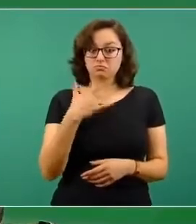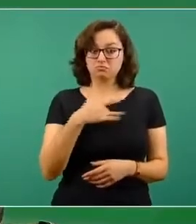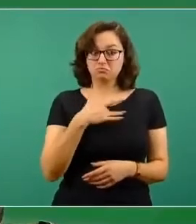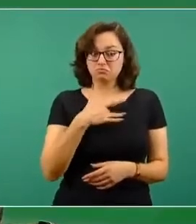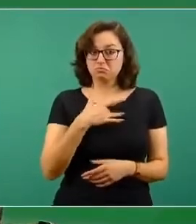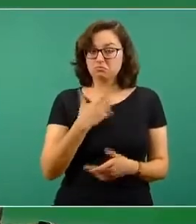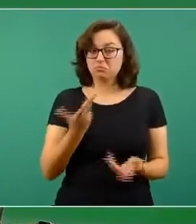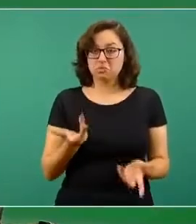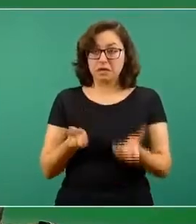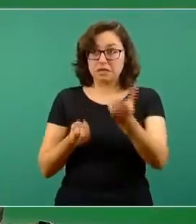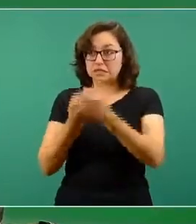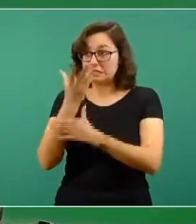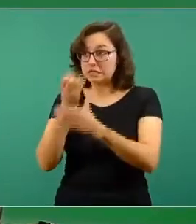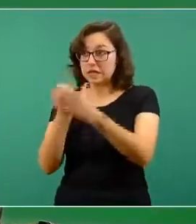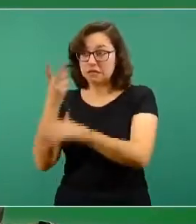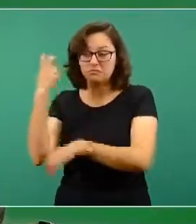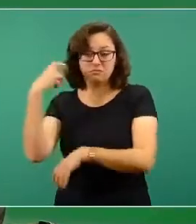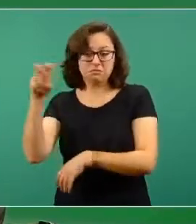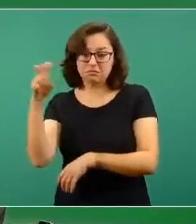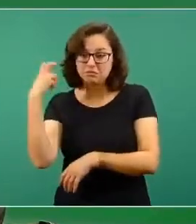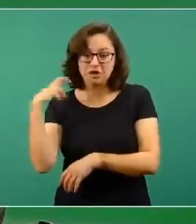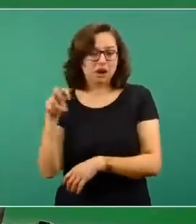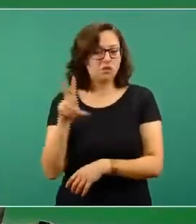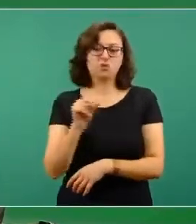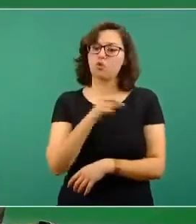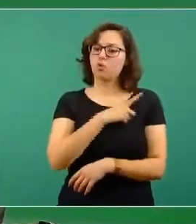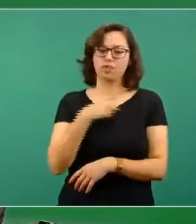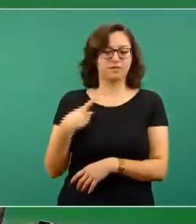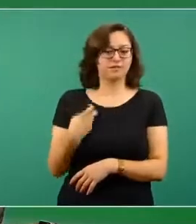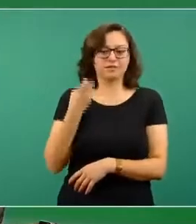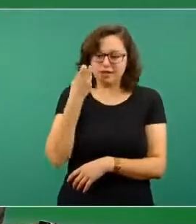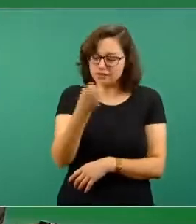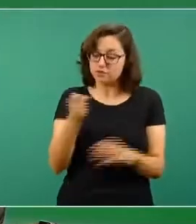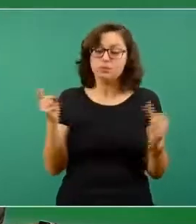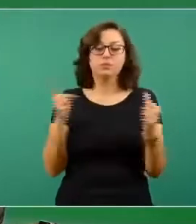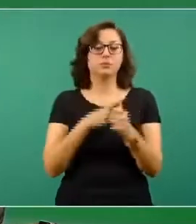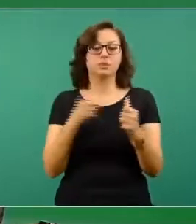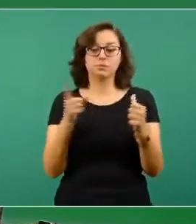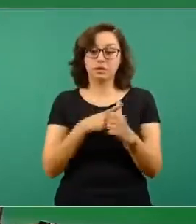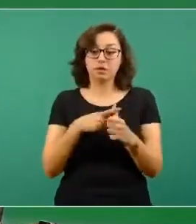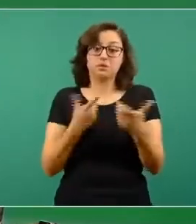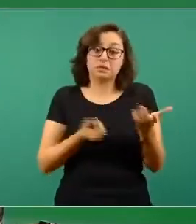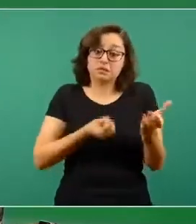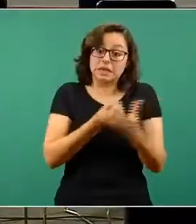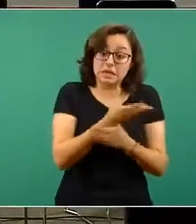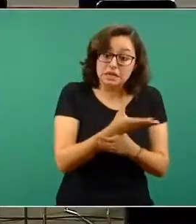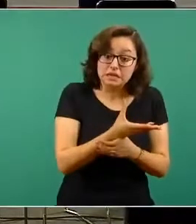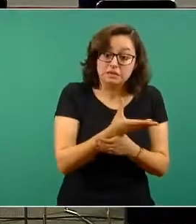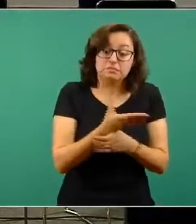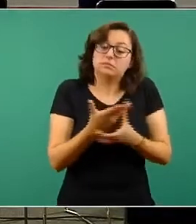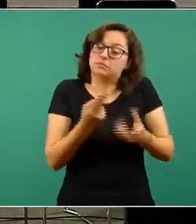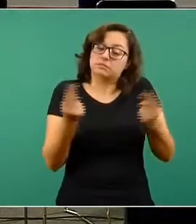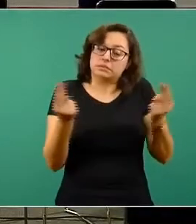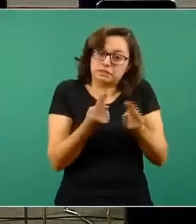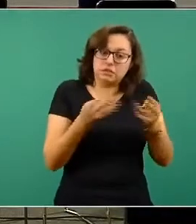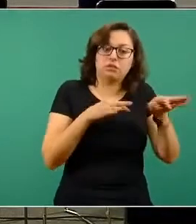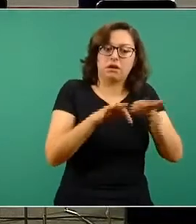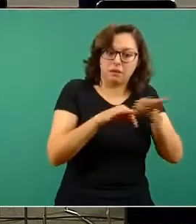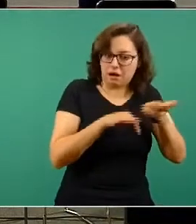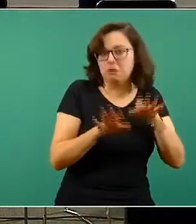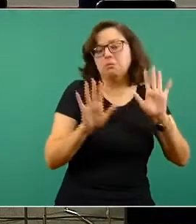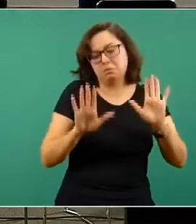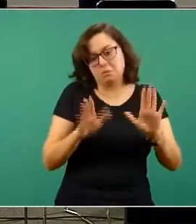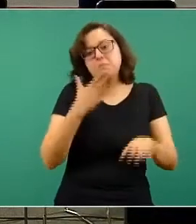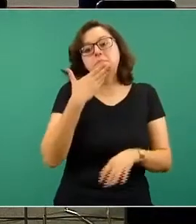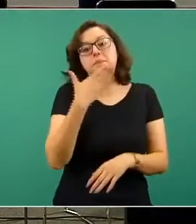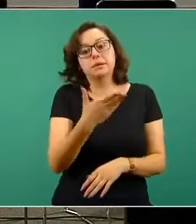actividades fuera del hogar, que las actividades que realicemos fuera del hogar sean solamente actividades esenciales.